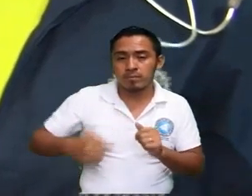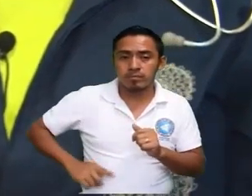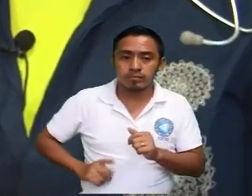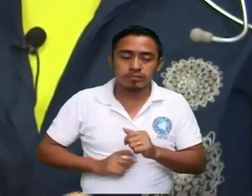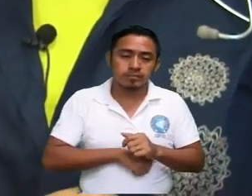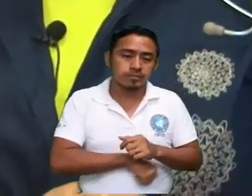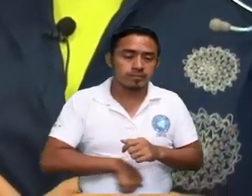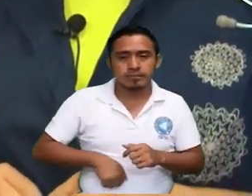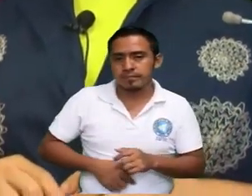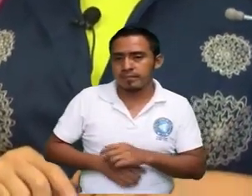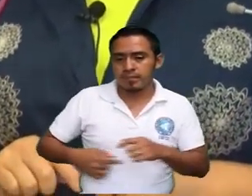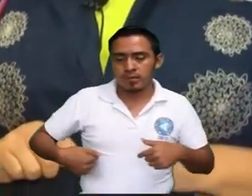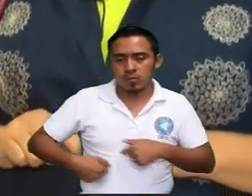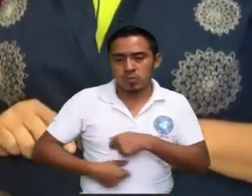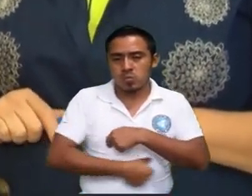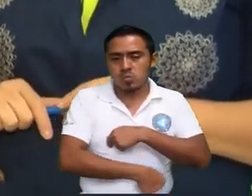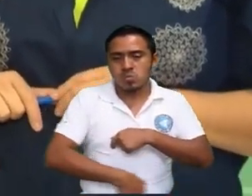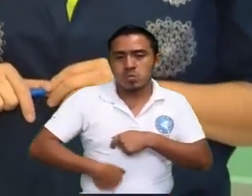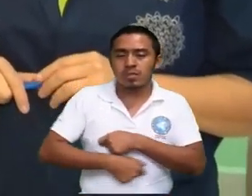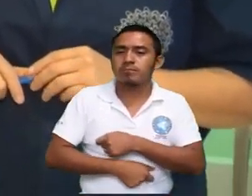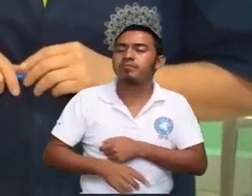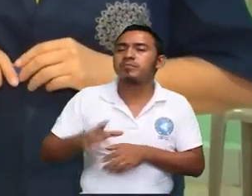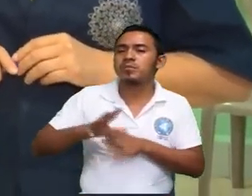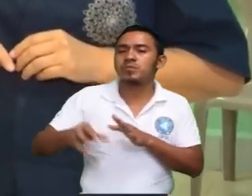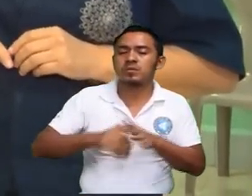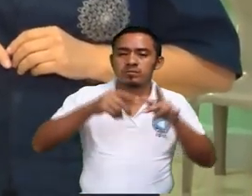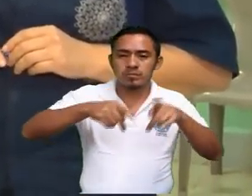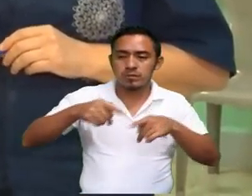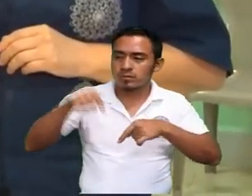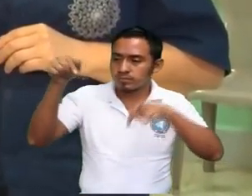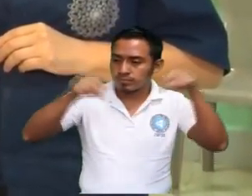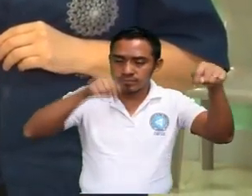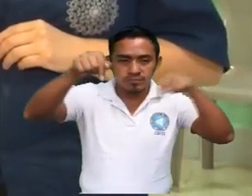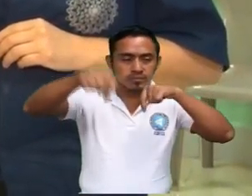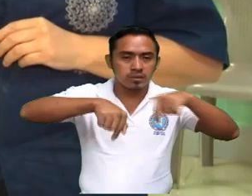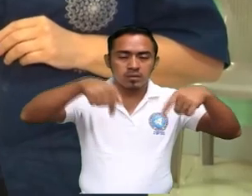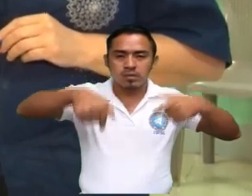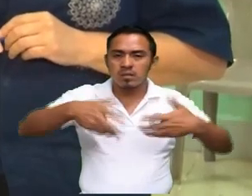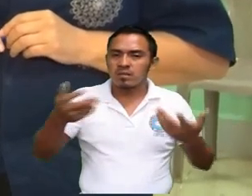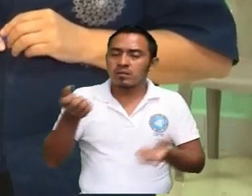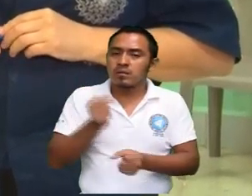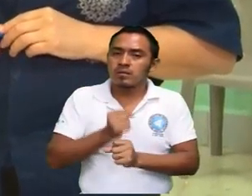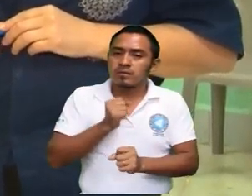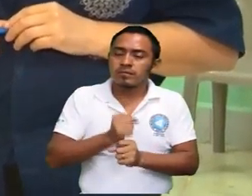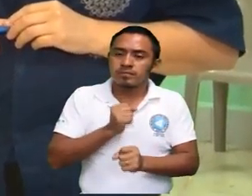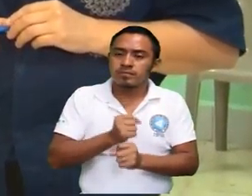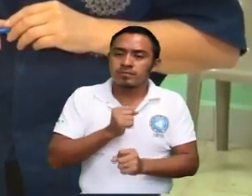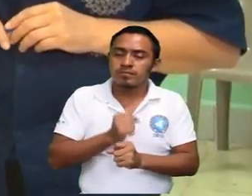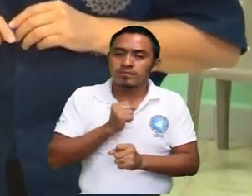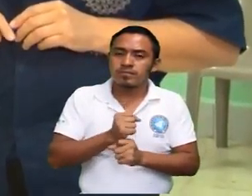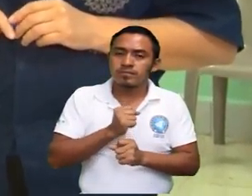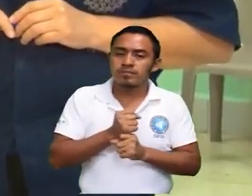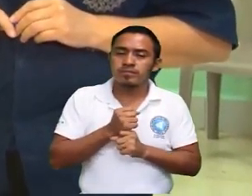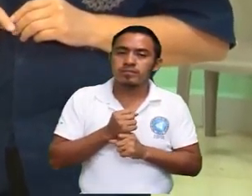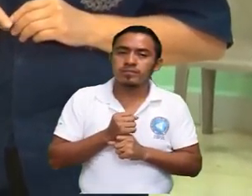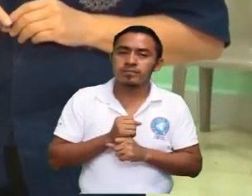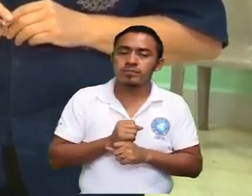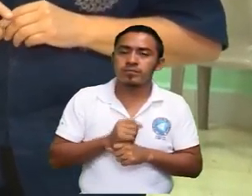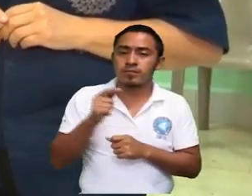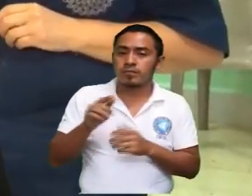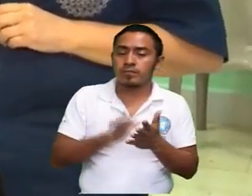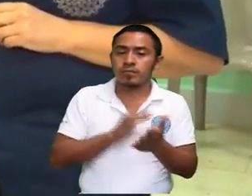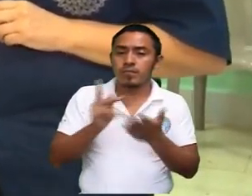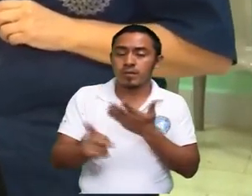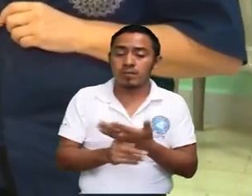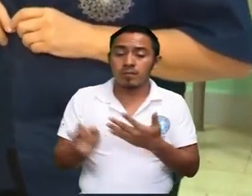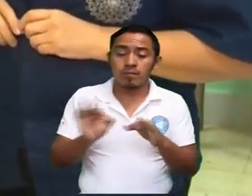personal, doctora. ¿Cuánto es el personal que está involucrado de este hospital de referencia nacional en el programa